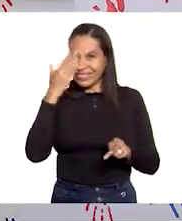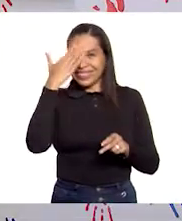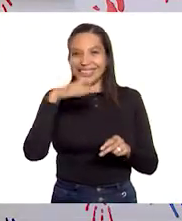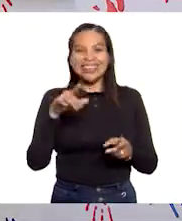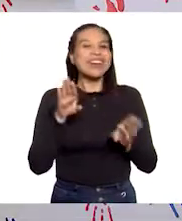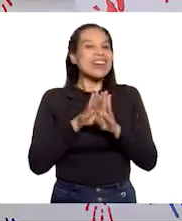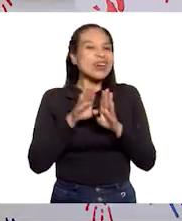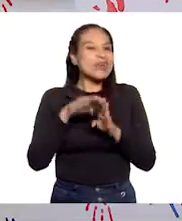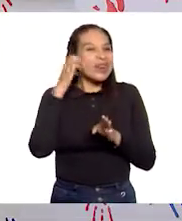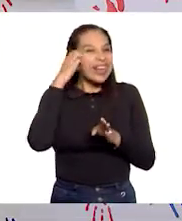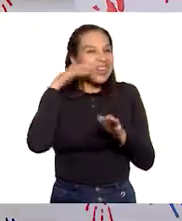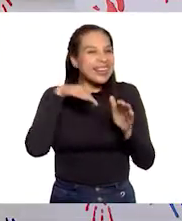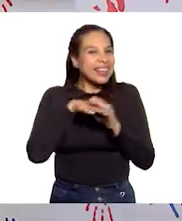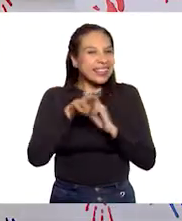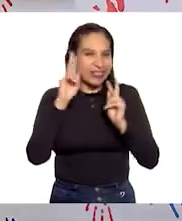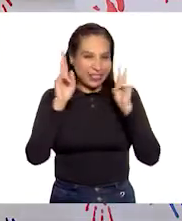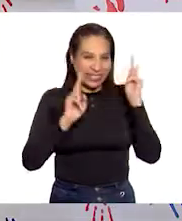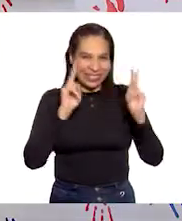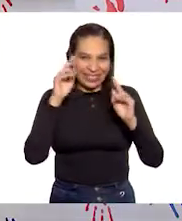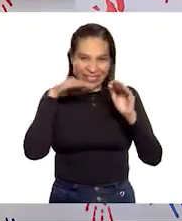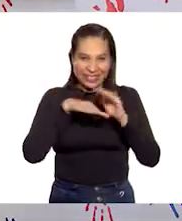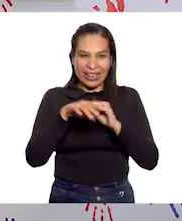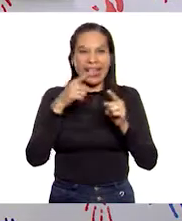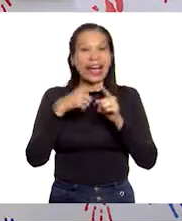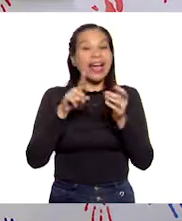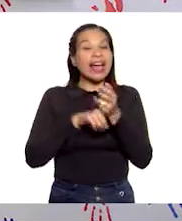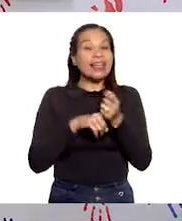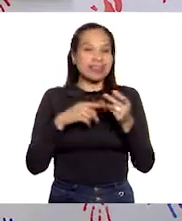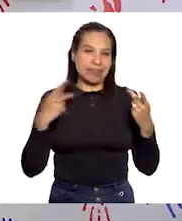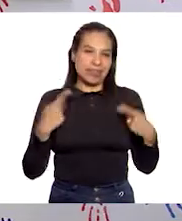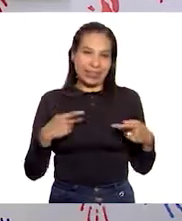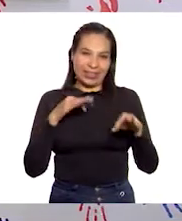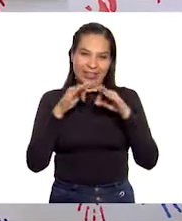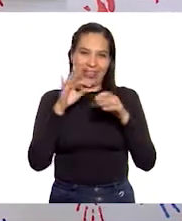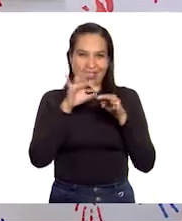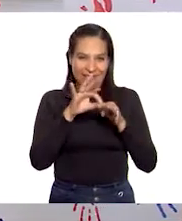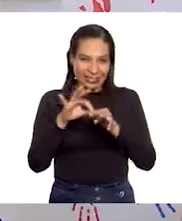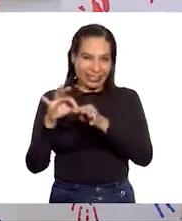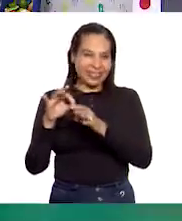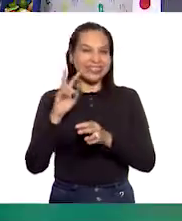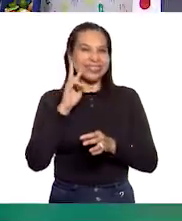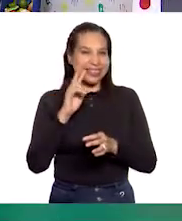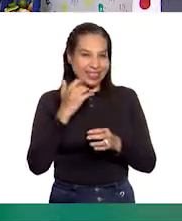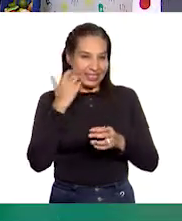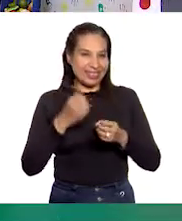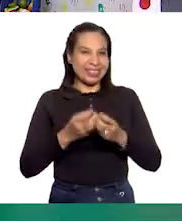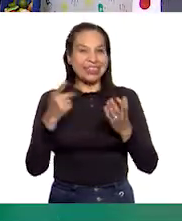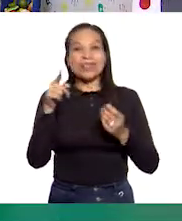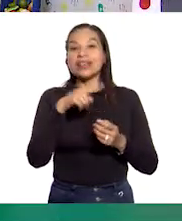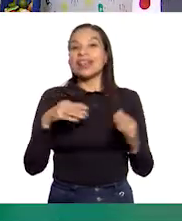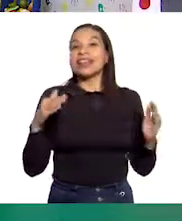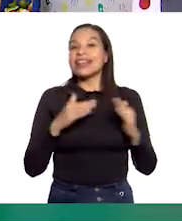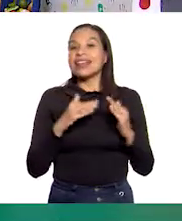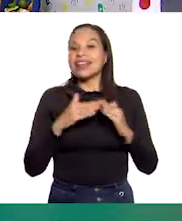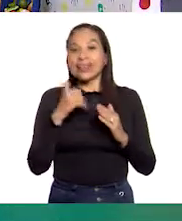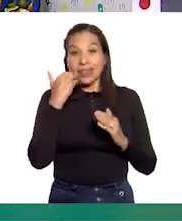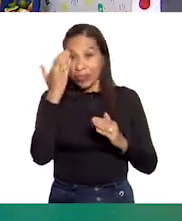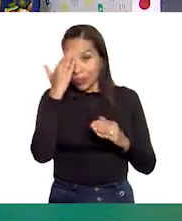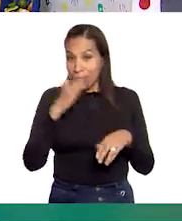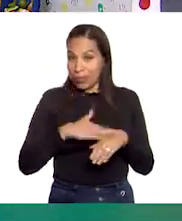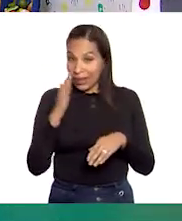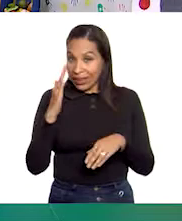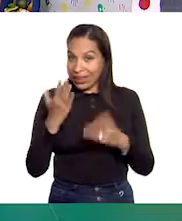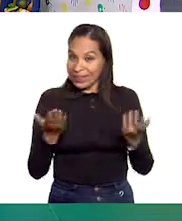saber cómo es la experiencia de visitarlo a través de las personas que trabajan ahí? Claro que sí. ¿Y ustedes ahí en casa quieren conocer